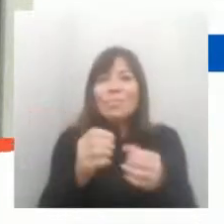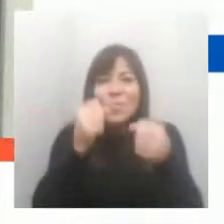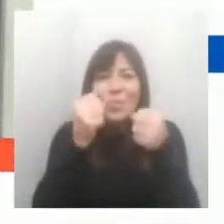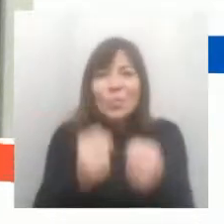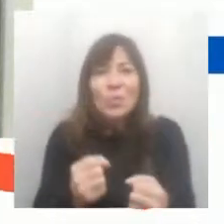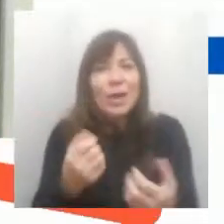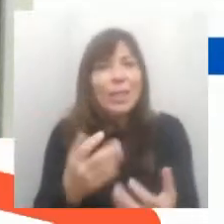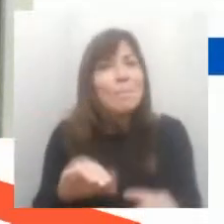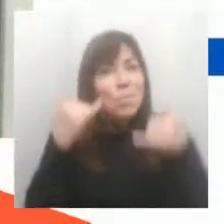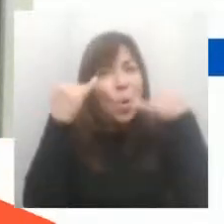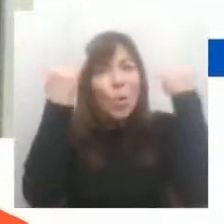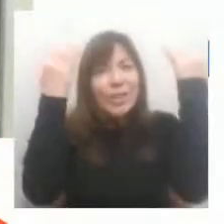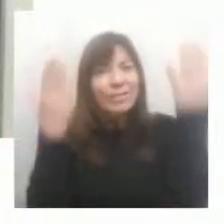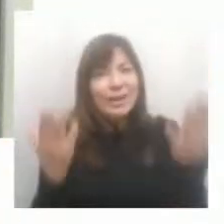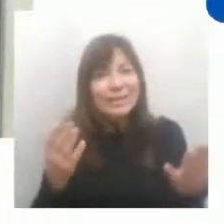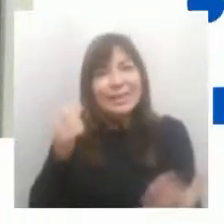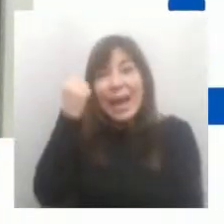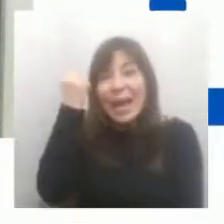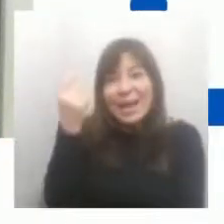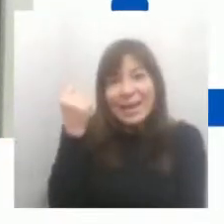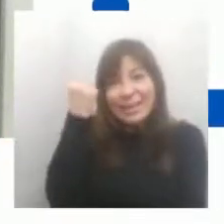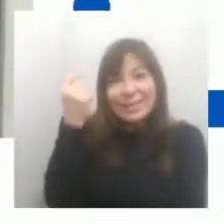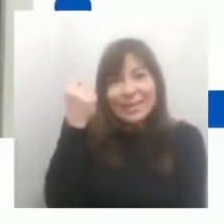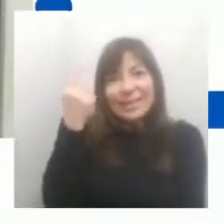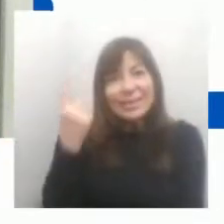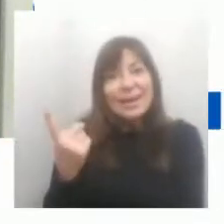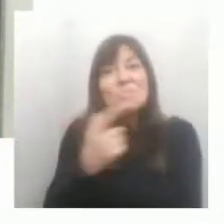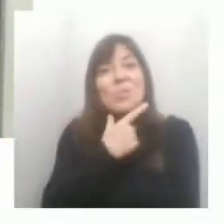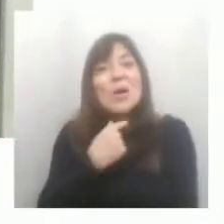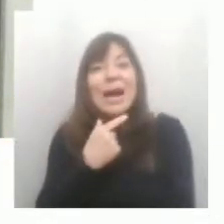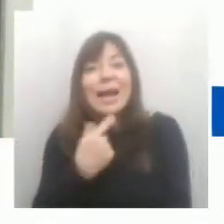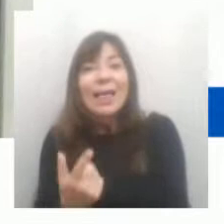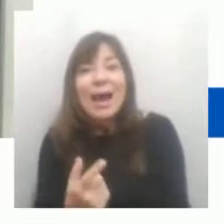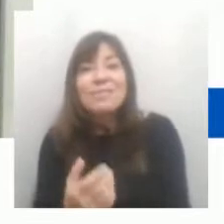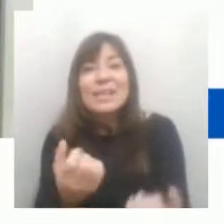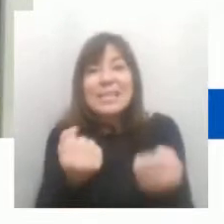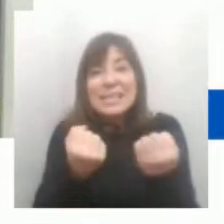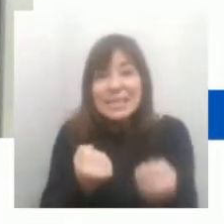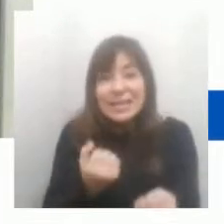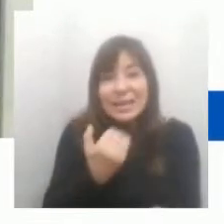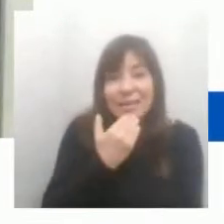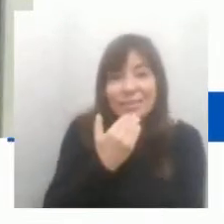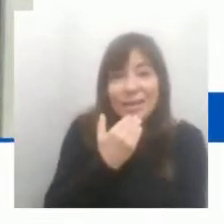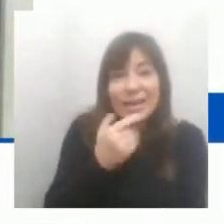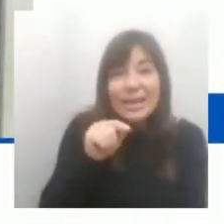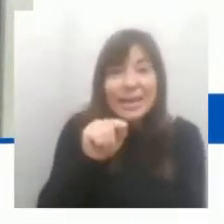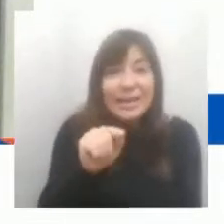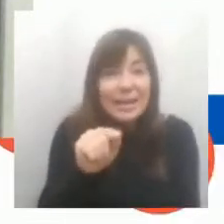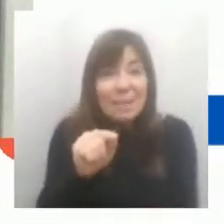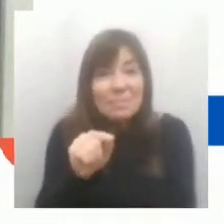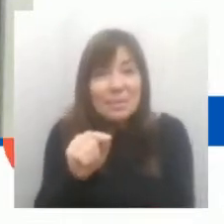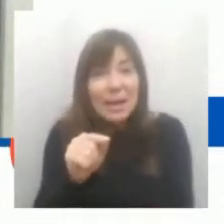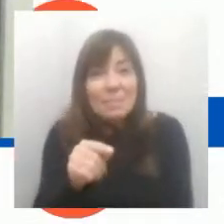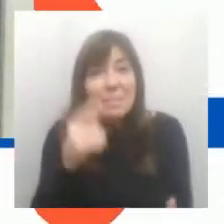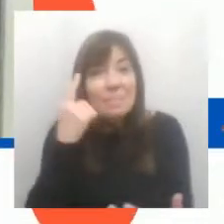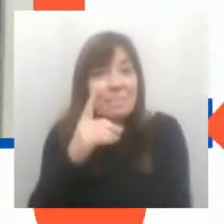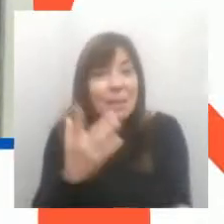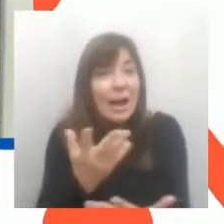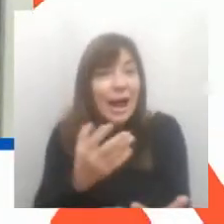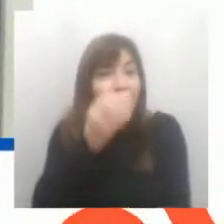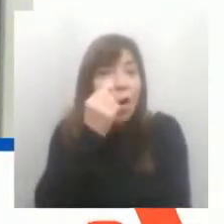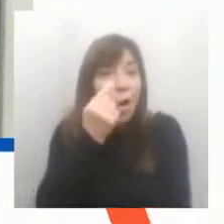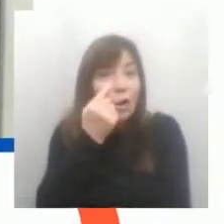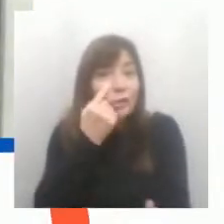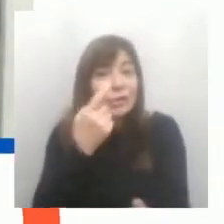muy entretenida de entender y muy agradable, y también sirve para complementar, obviamente, lo que está haciendo en los colegios o en su escuela,